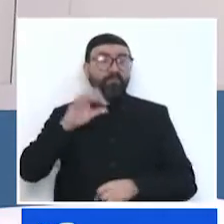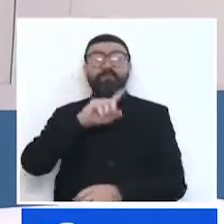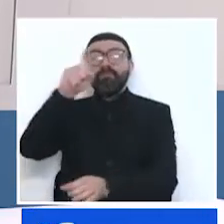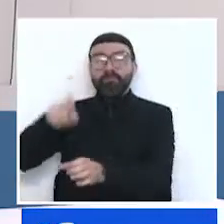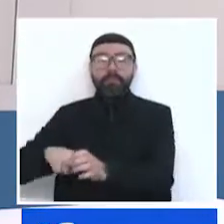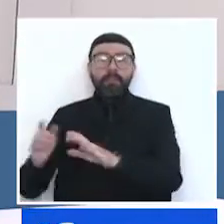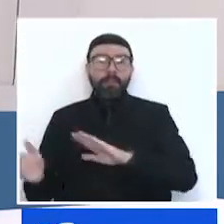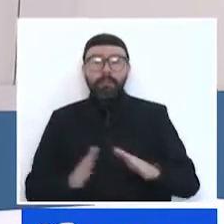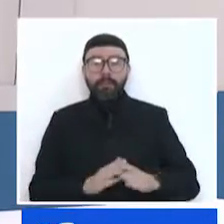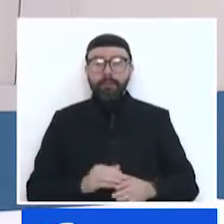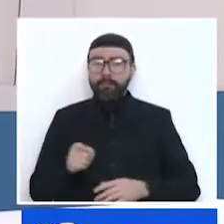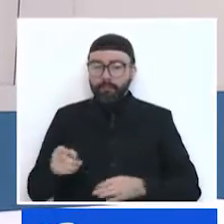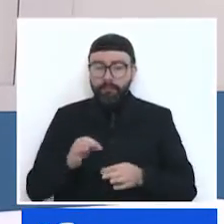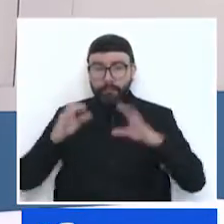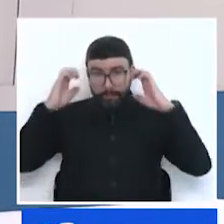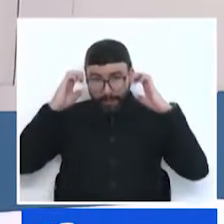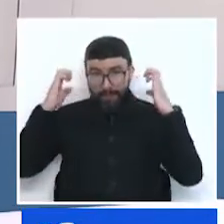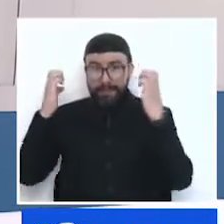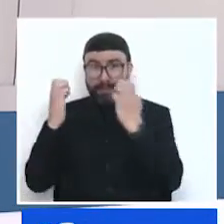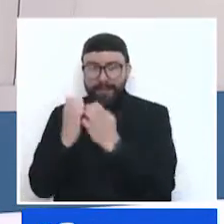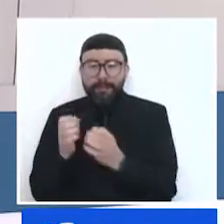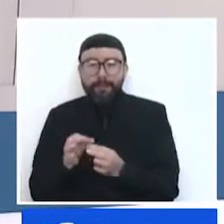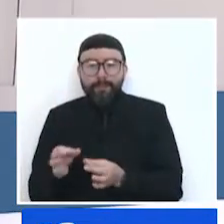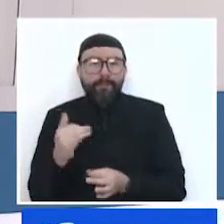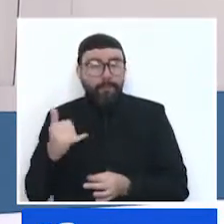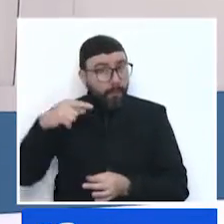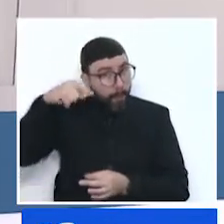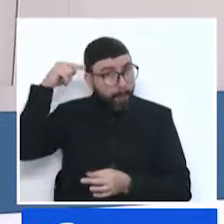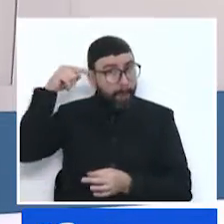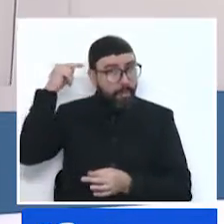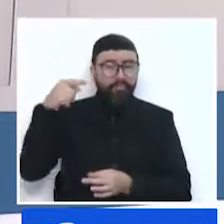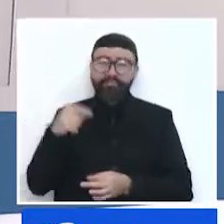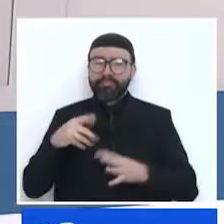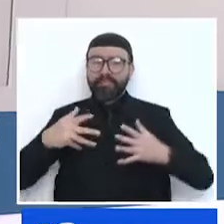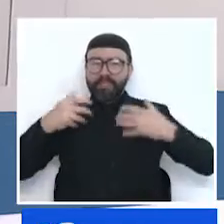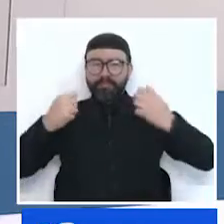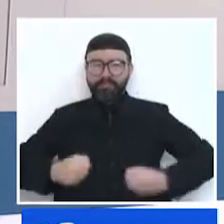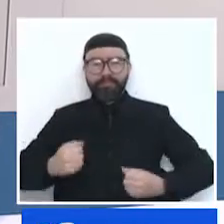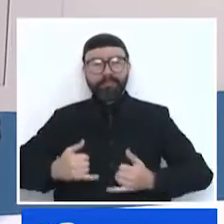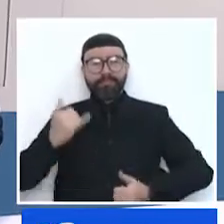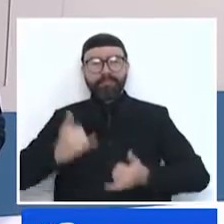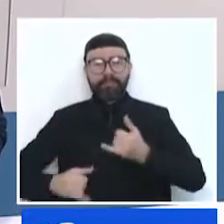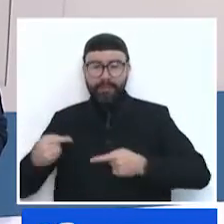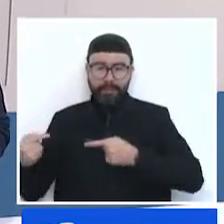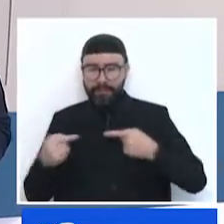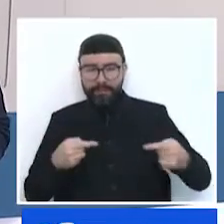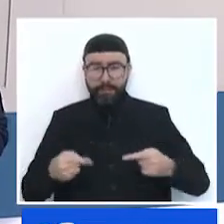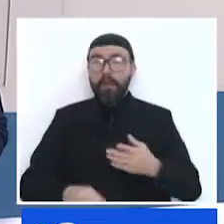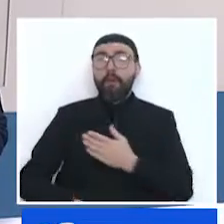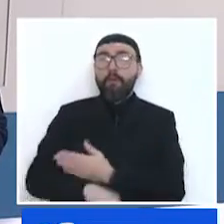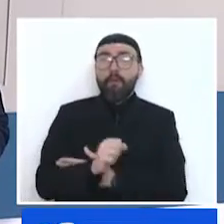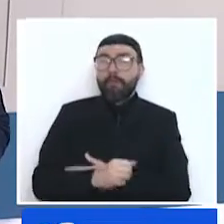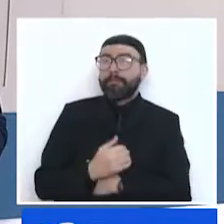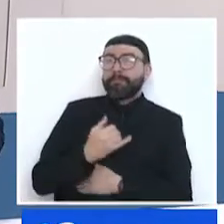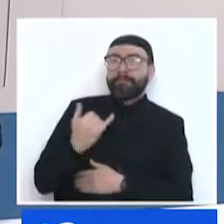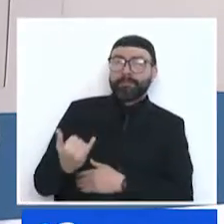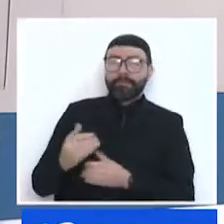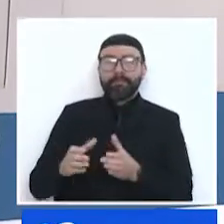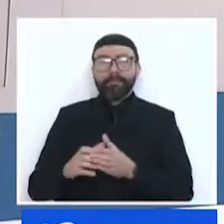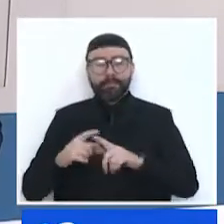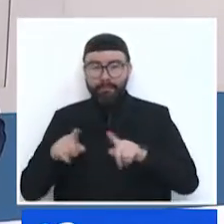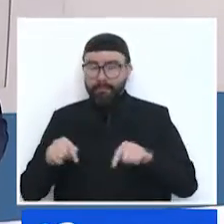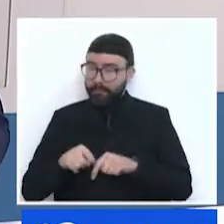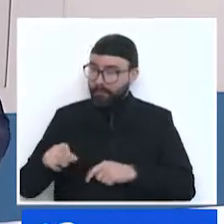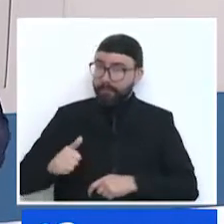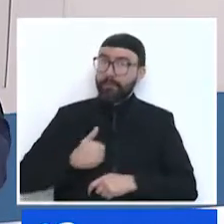El Estadio Municipal del municipio de Montenegro en el Quindío fue la sede para la gran final del torneo de fútbol aficionado de esta localidad. Una